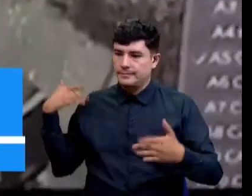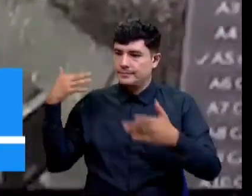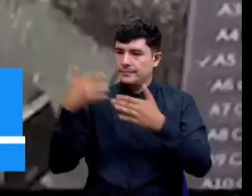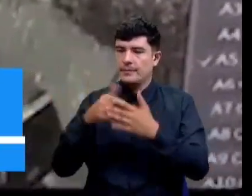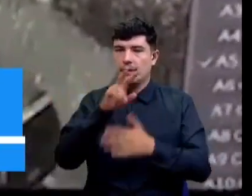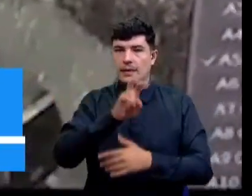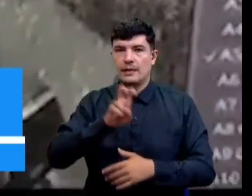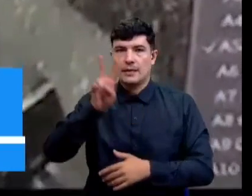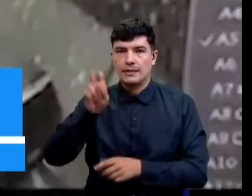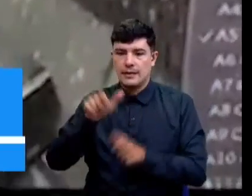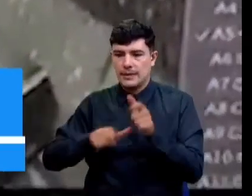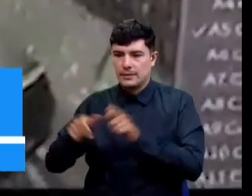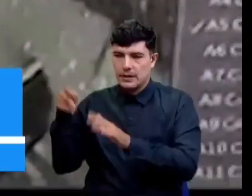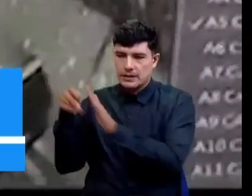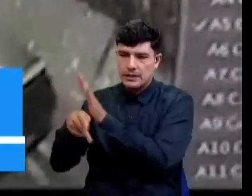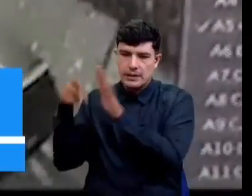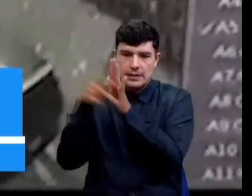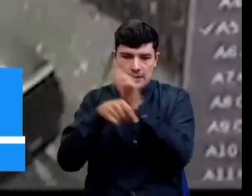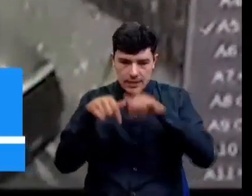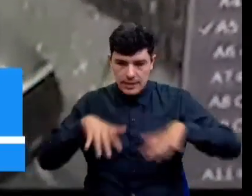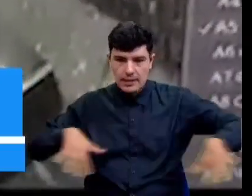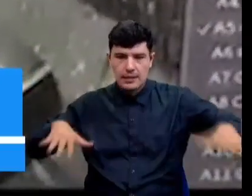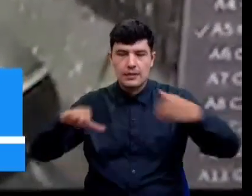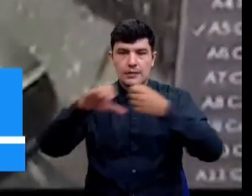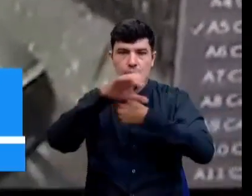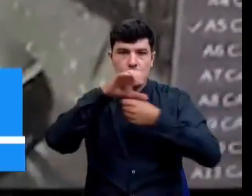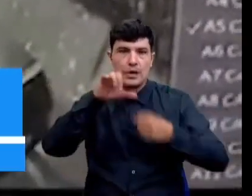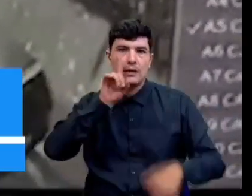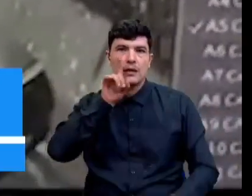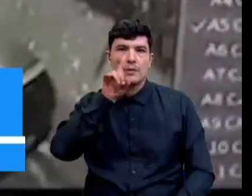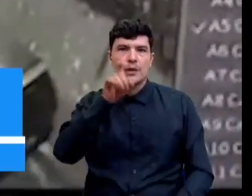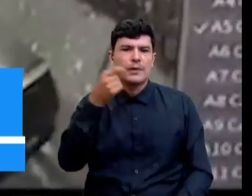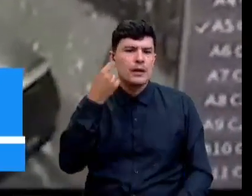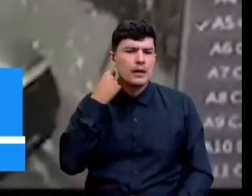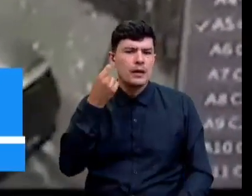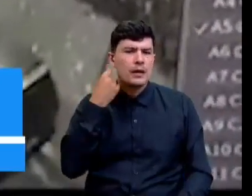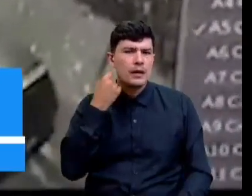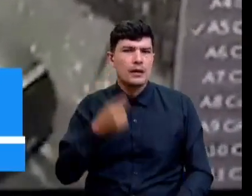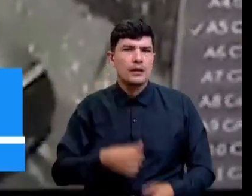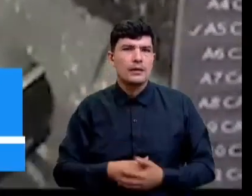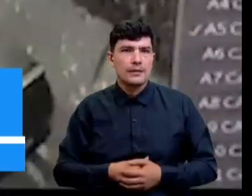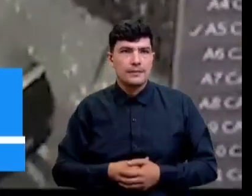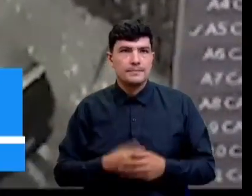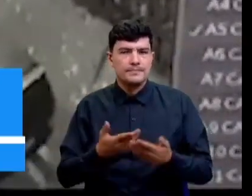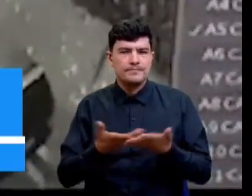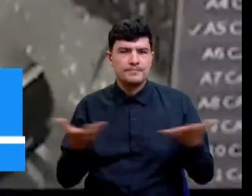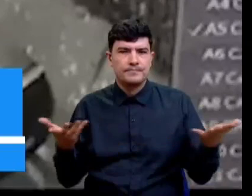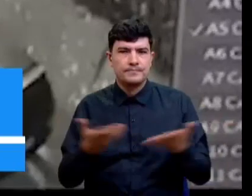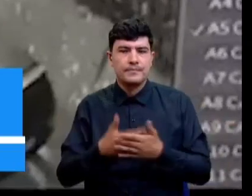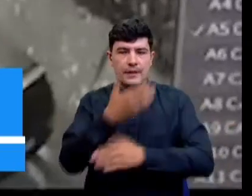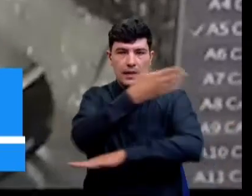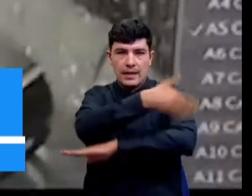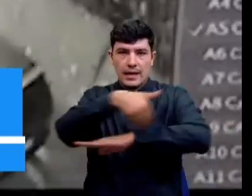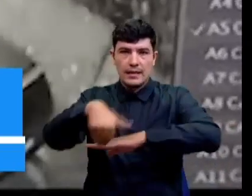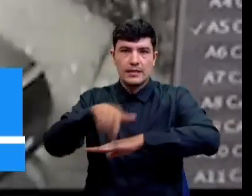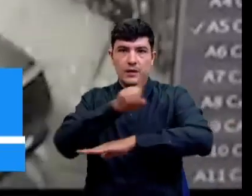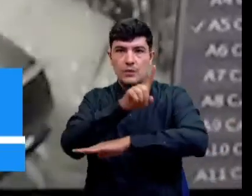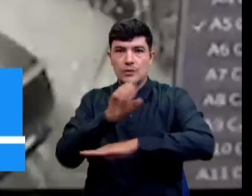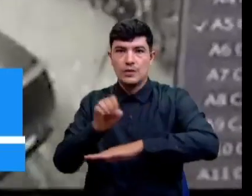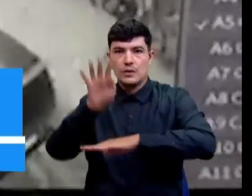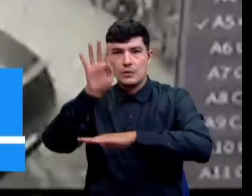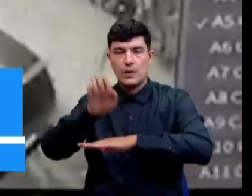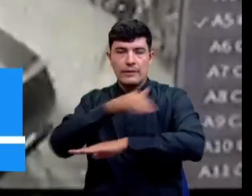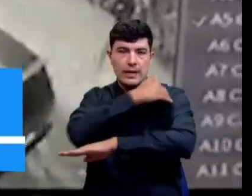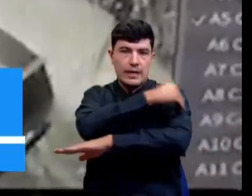77 homicidios en el área metropolitana de Bucaramanga. El último hecho de sicariato se presentó en la calle 109 con